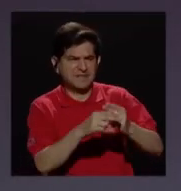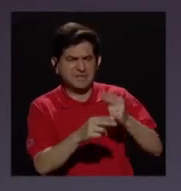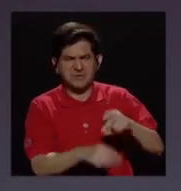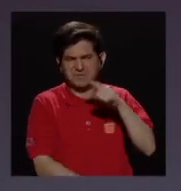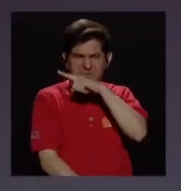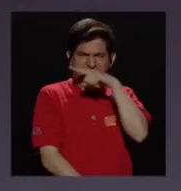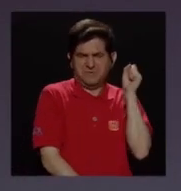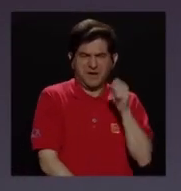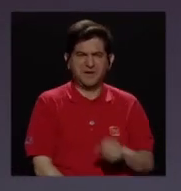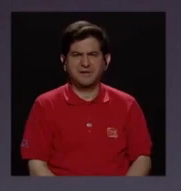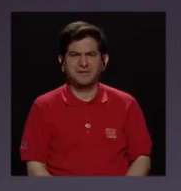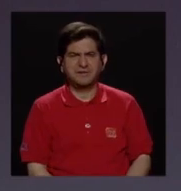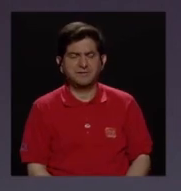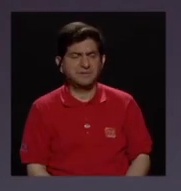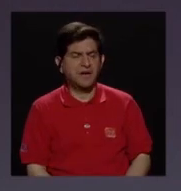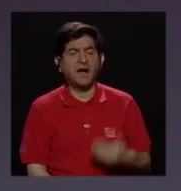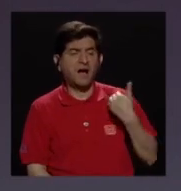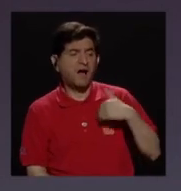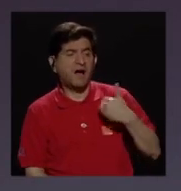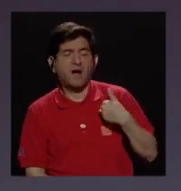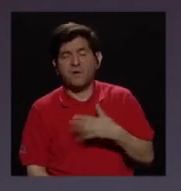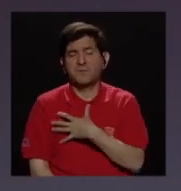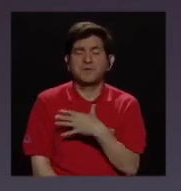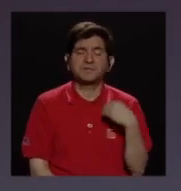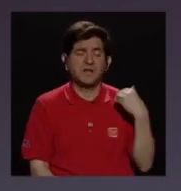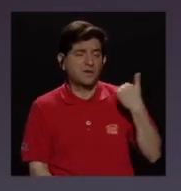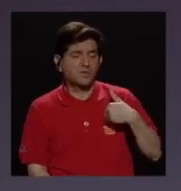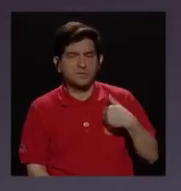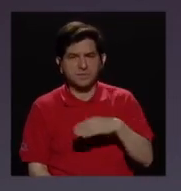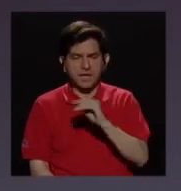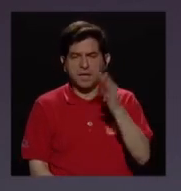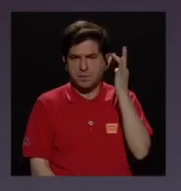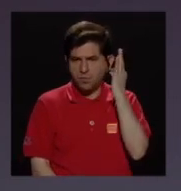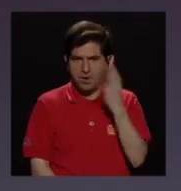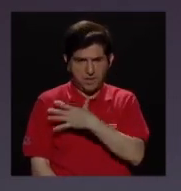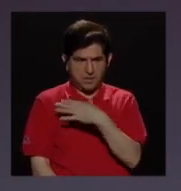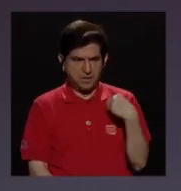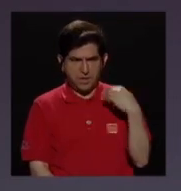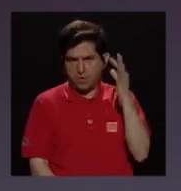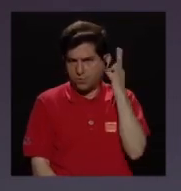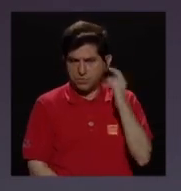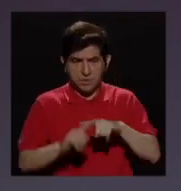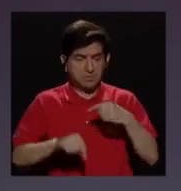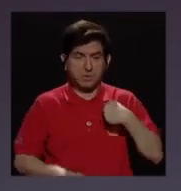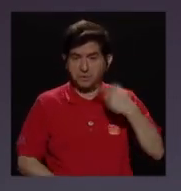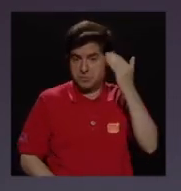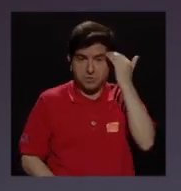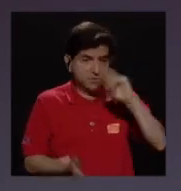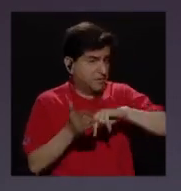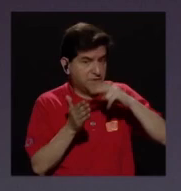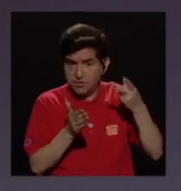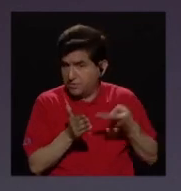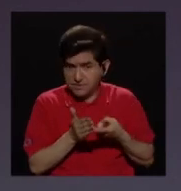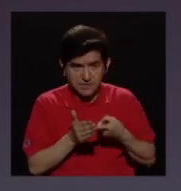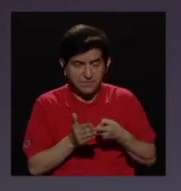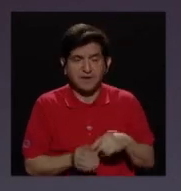Fue que ella empezó a decir, ah, bueno, es que hay hombres que le gustan hombres, mujeres que le gustan mujeres, pero ni siquiera sabía los términos.